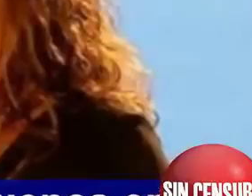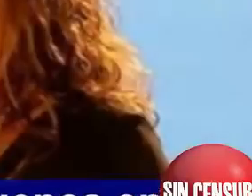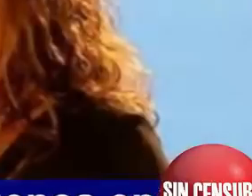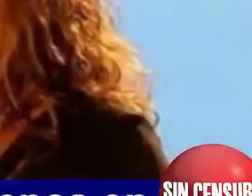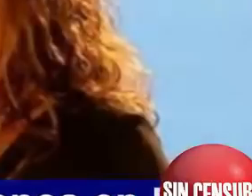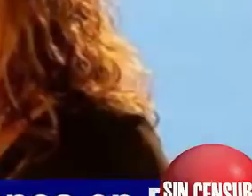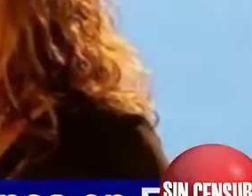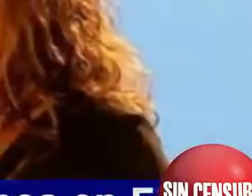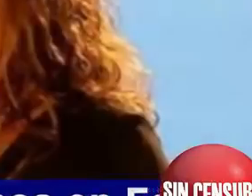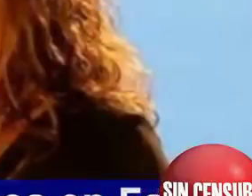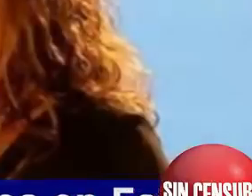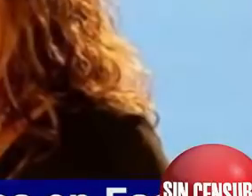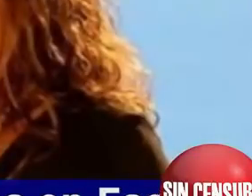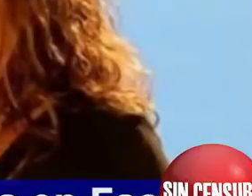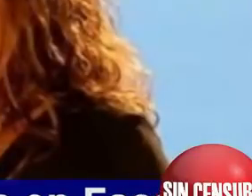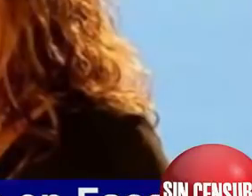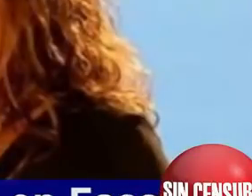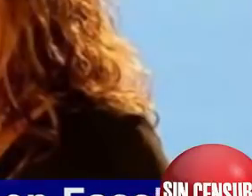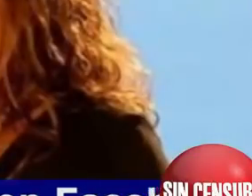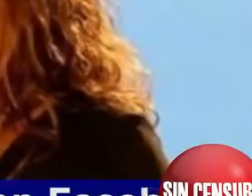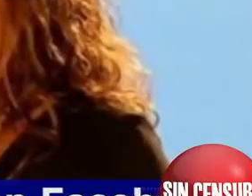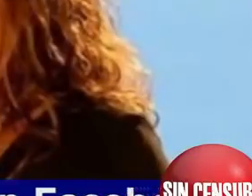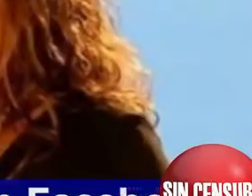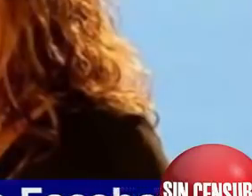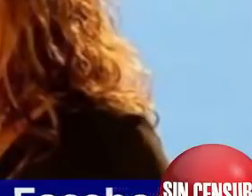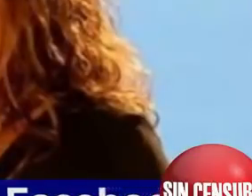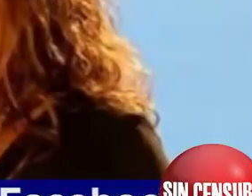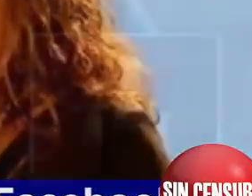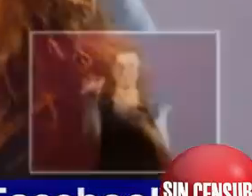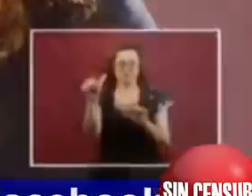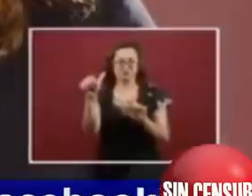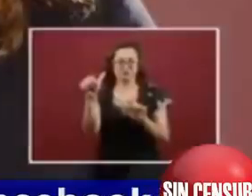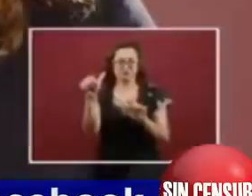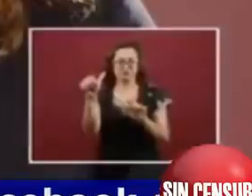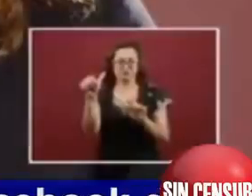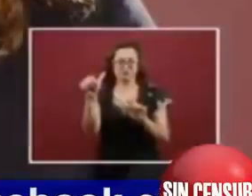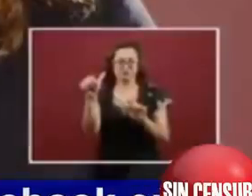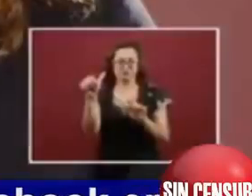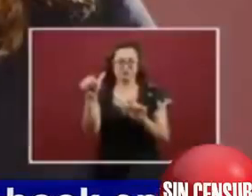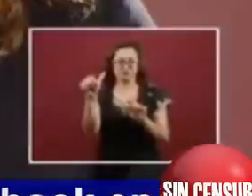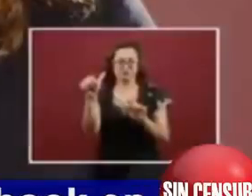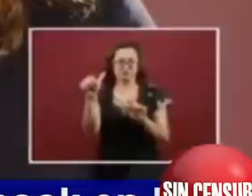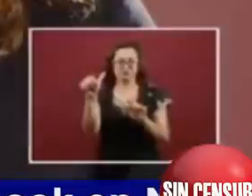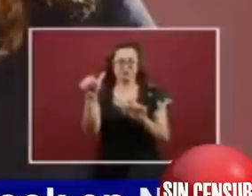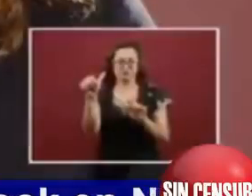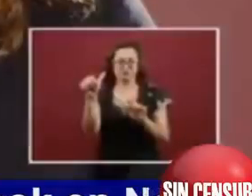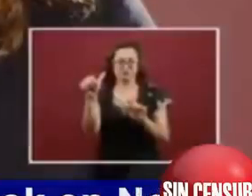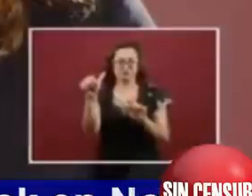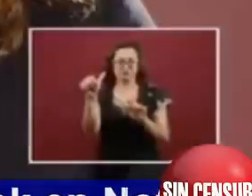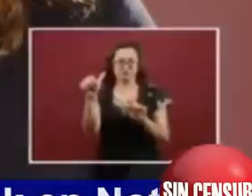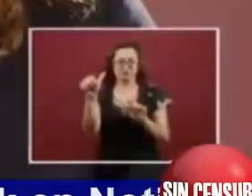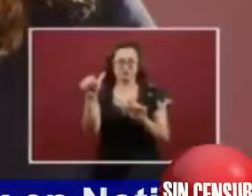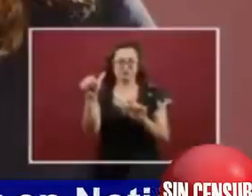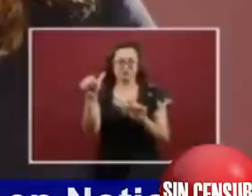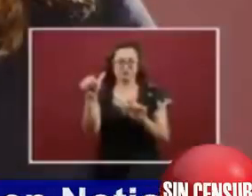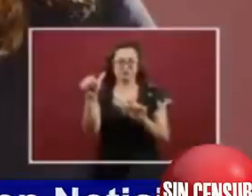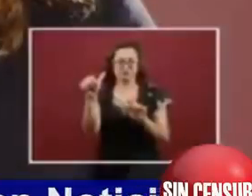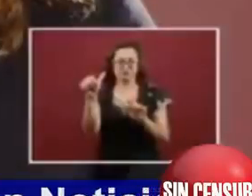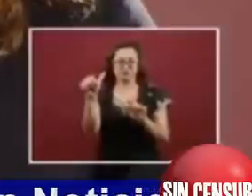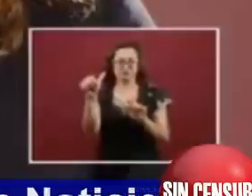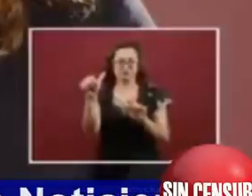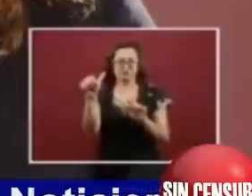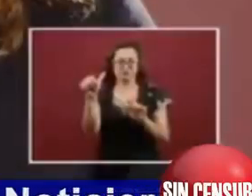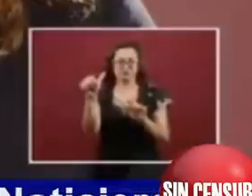ha imperado en muchas instituciones del anterior régimen, ¿no? Cómo era que se daban la gran